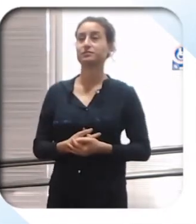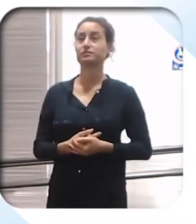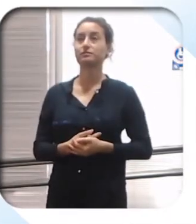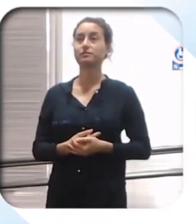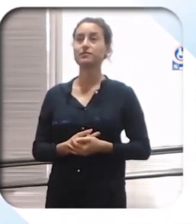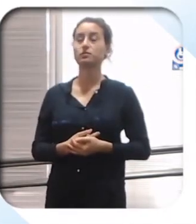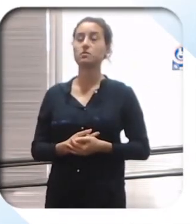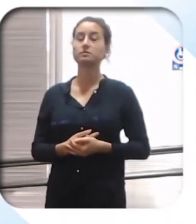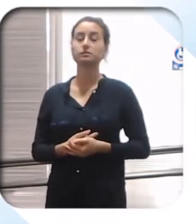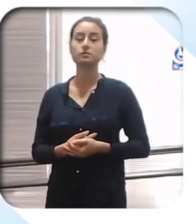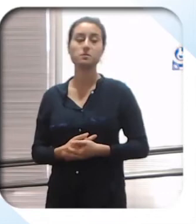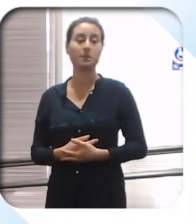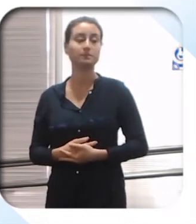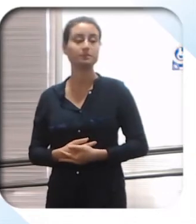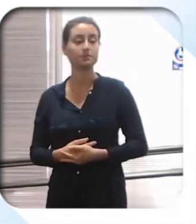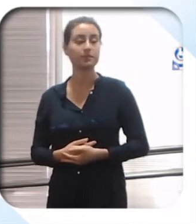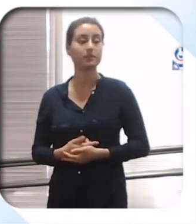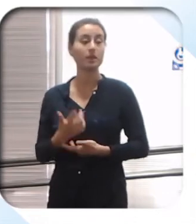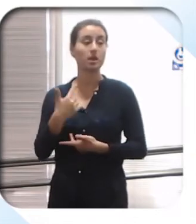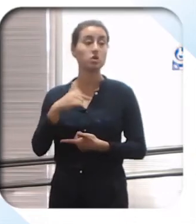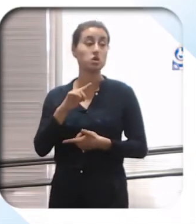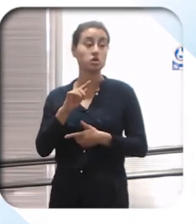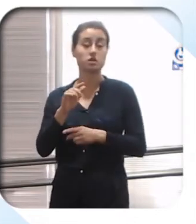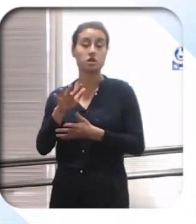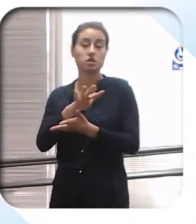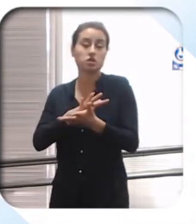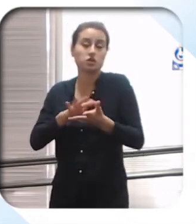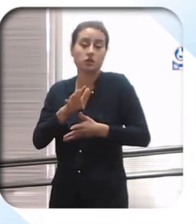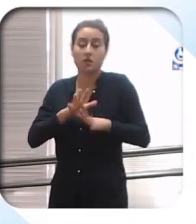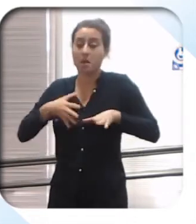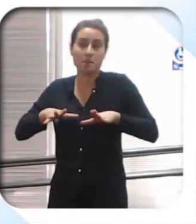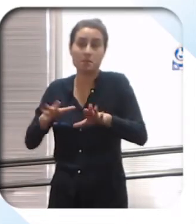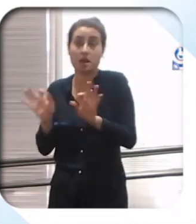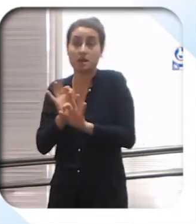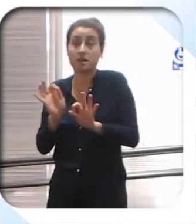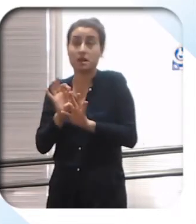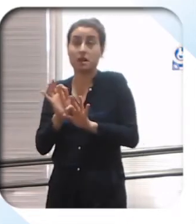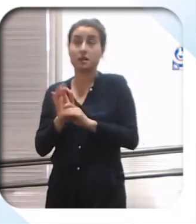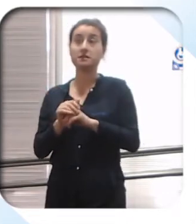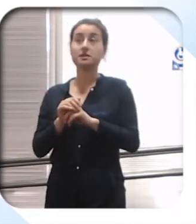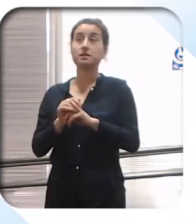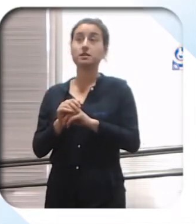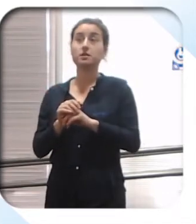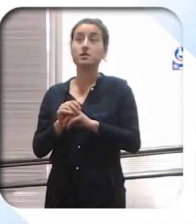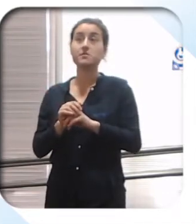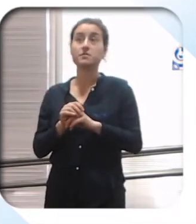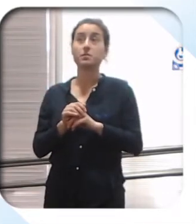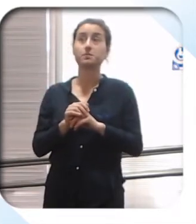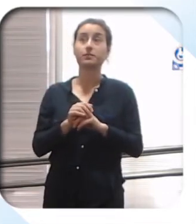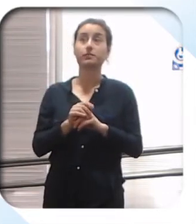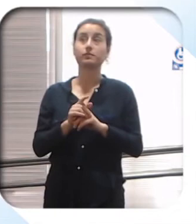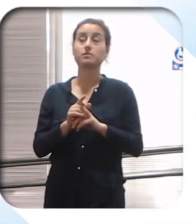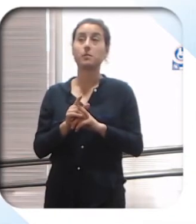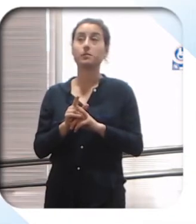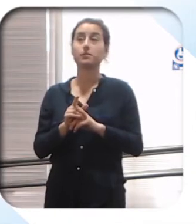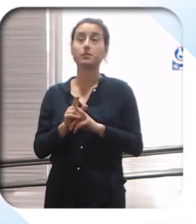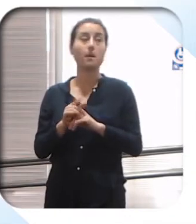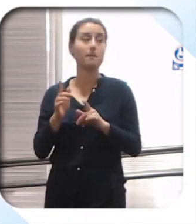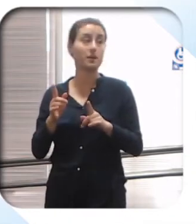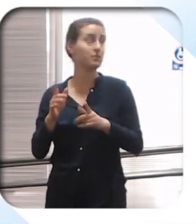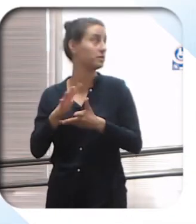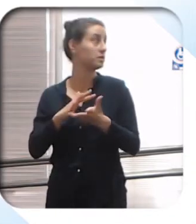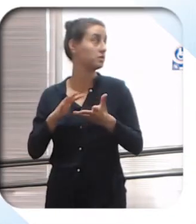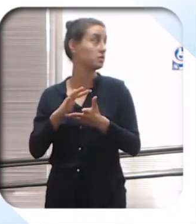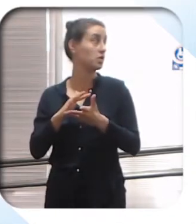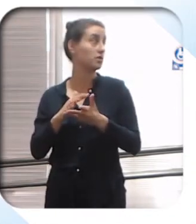abundan. Entonces, no nos preparan ni para eso, ni para un evento que lamentablemente cada vez es